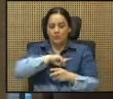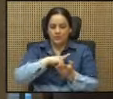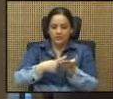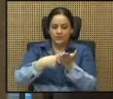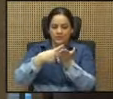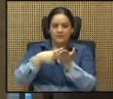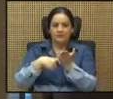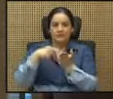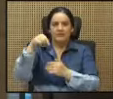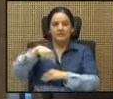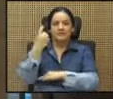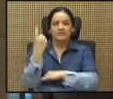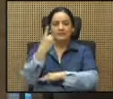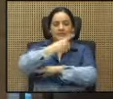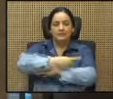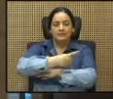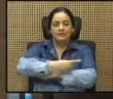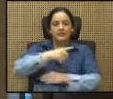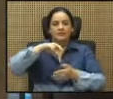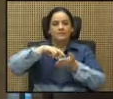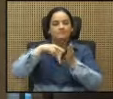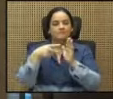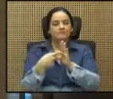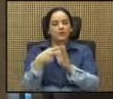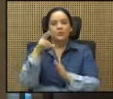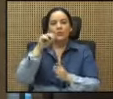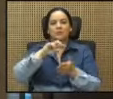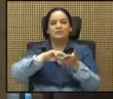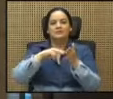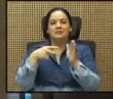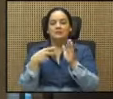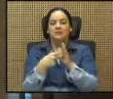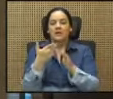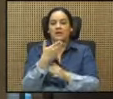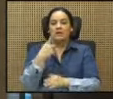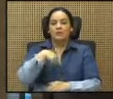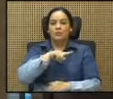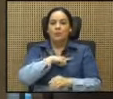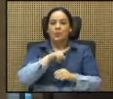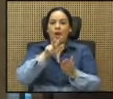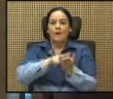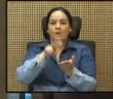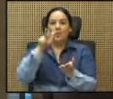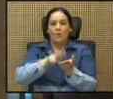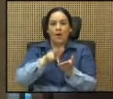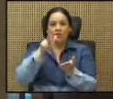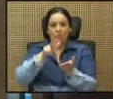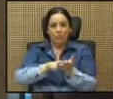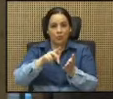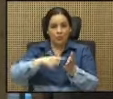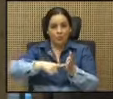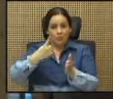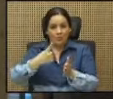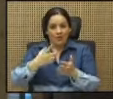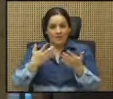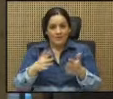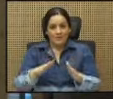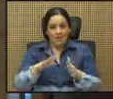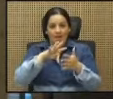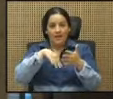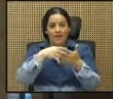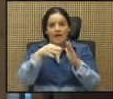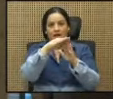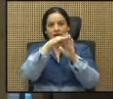el día de hoy. Es decir, no significa que estamos aprobando automáticamente la agenda